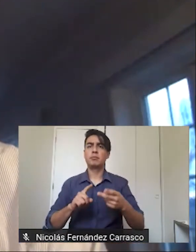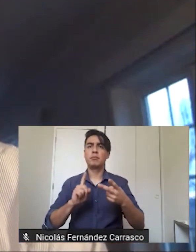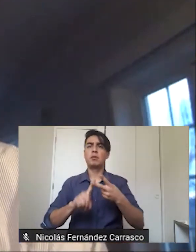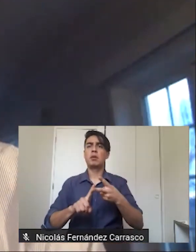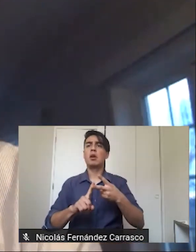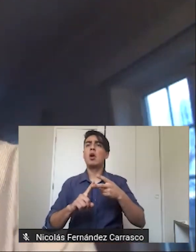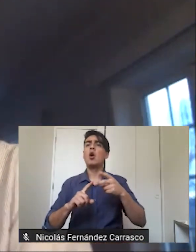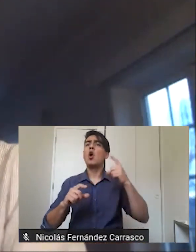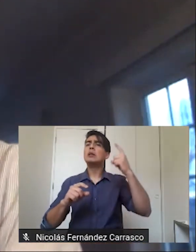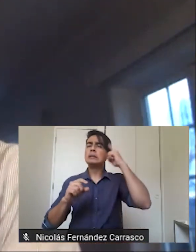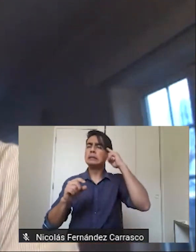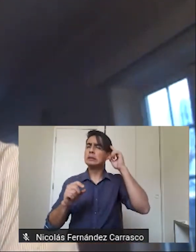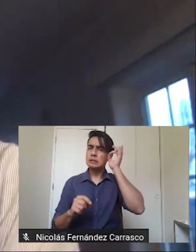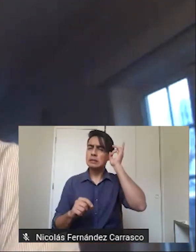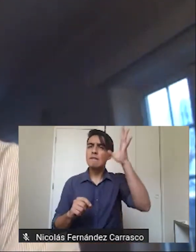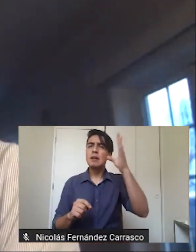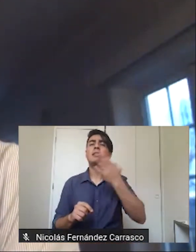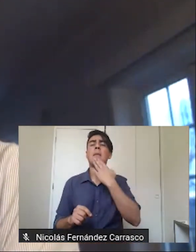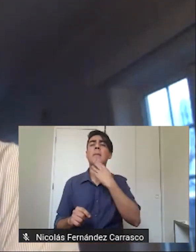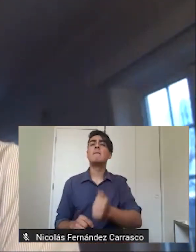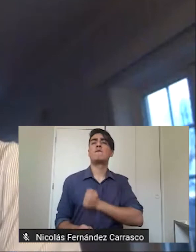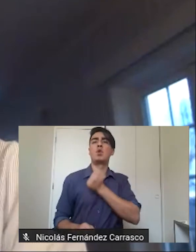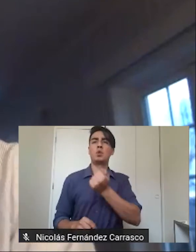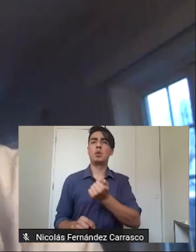conocimiento y voluntad.